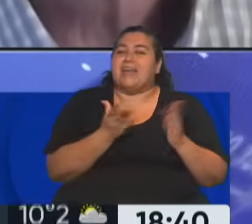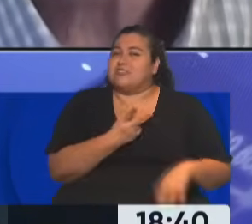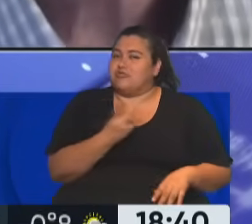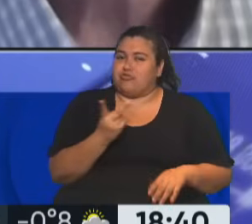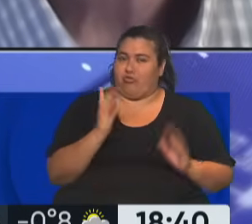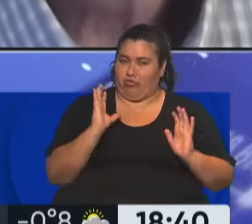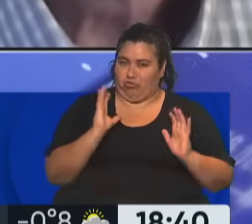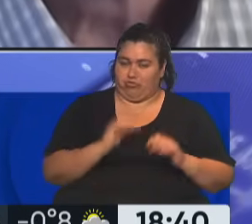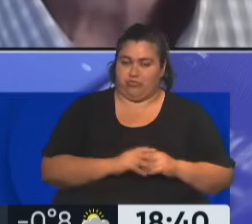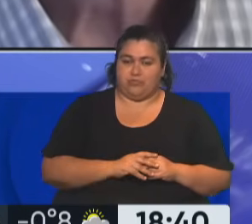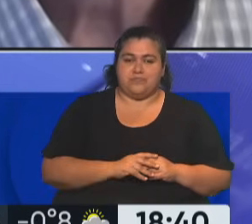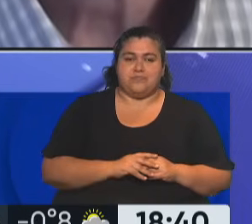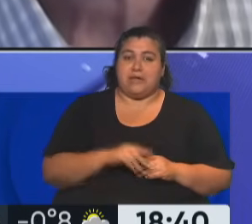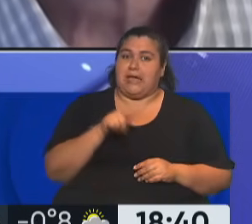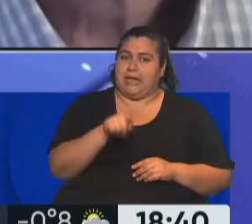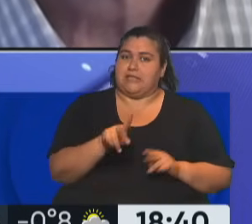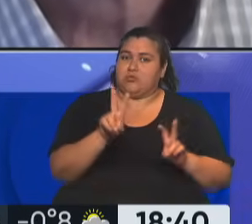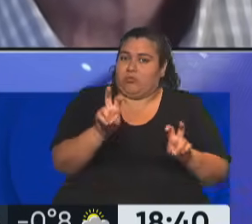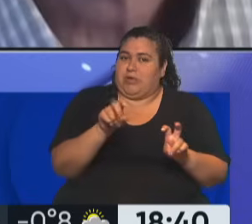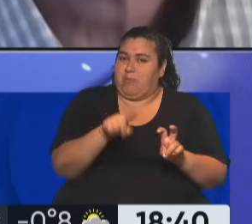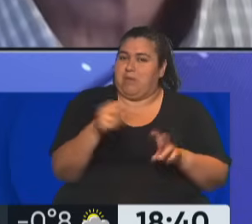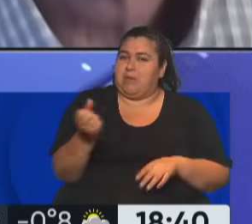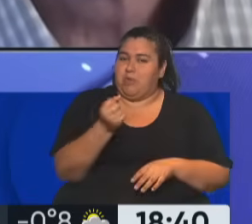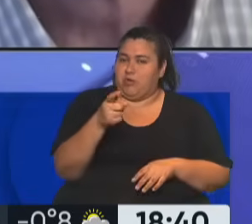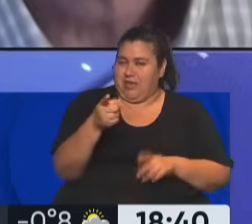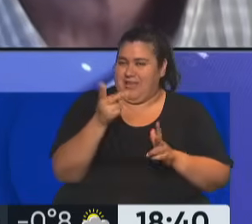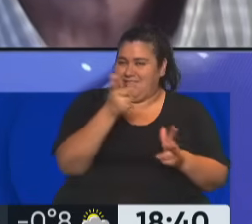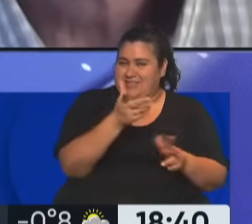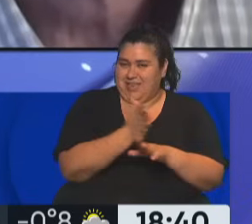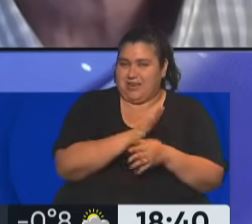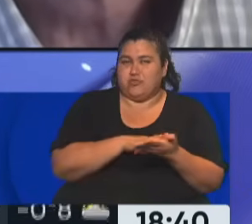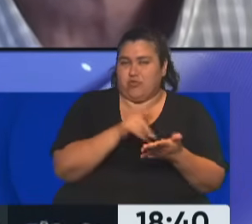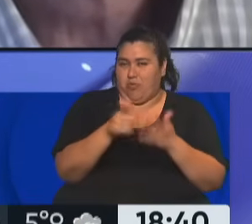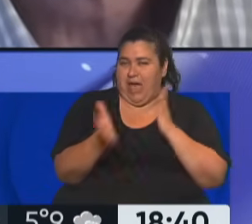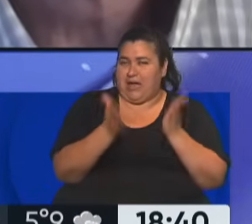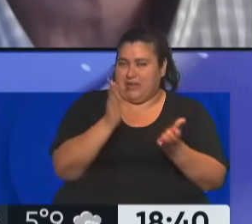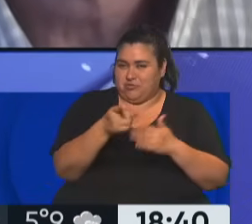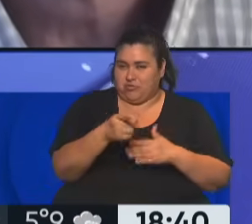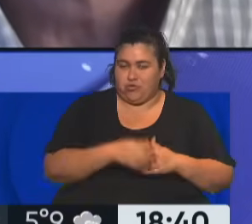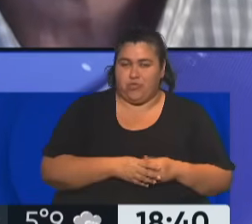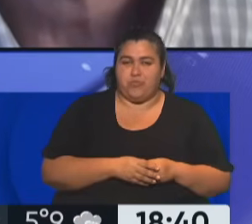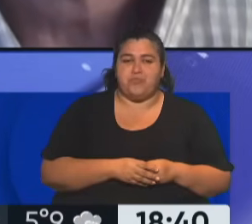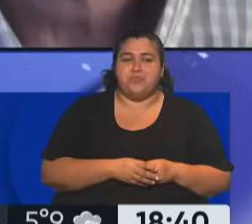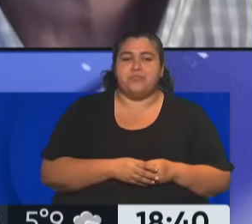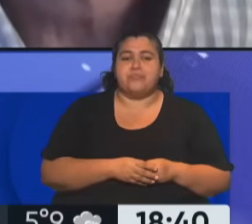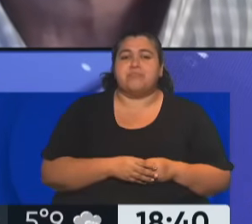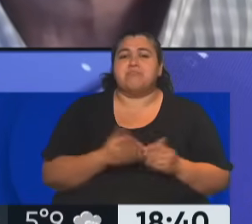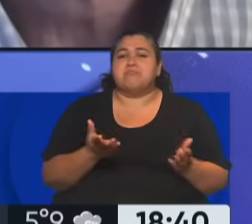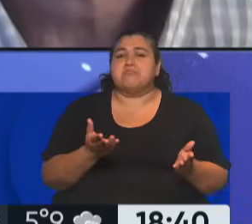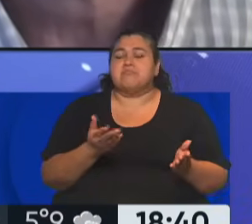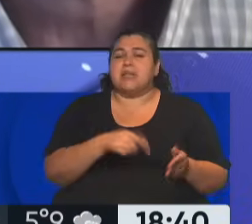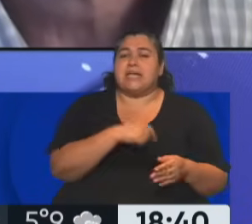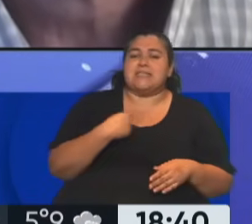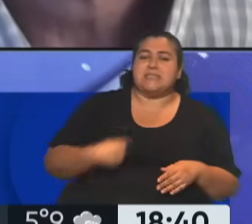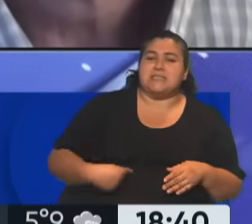maniobras. Tal cual, es un punto importante el que tocas, Sergio, porque claro, a ver, ¿qué le está diciendo China a Taiwán